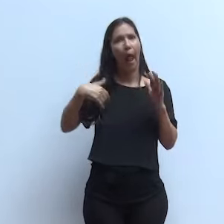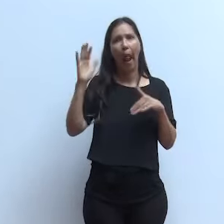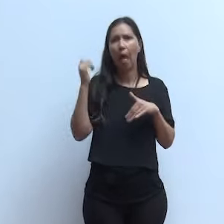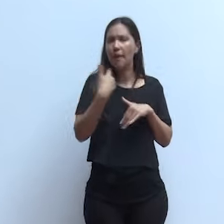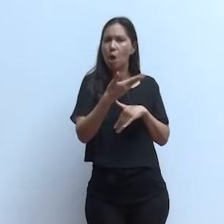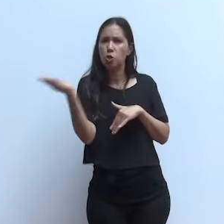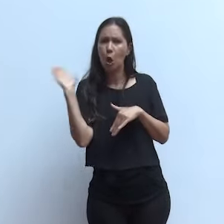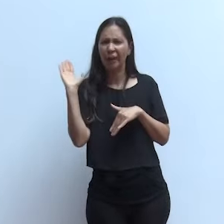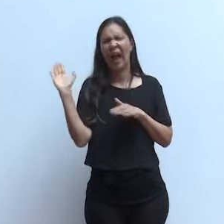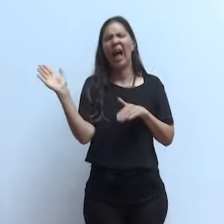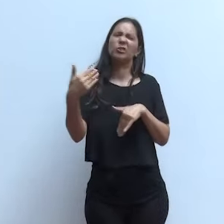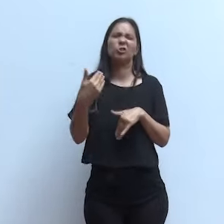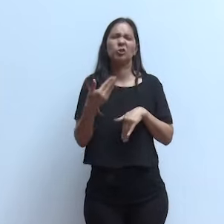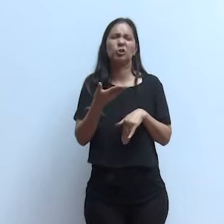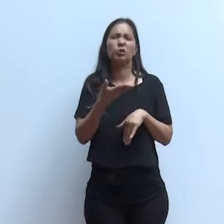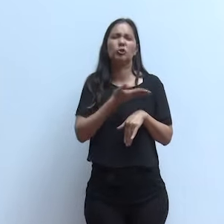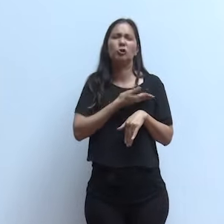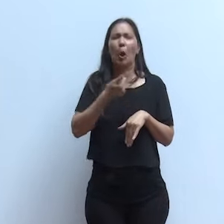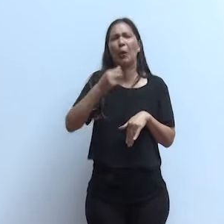fachos eh